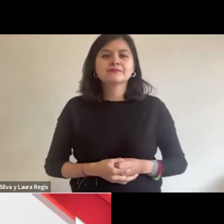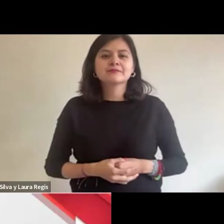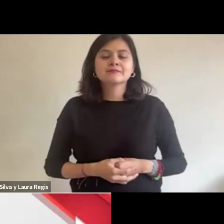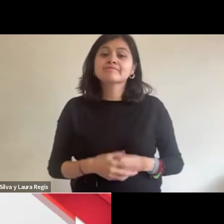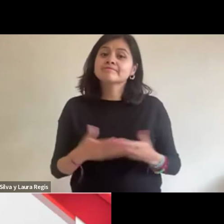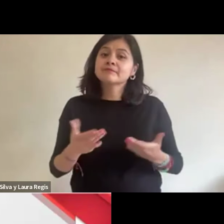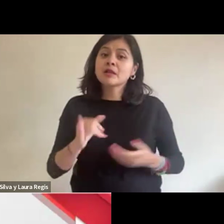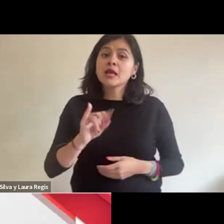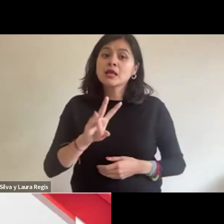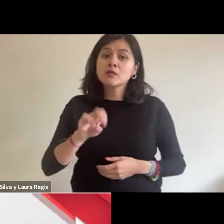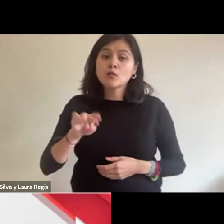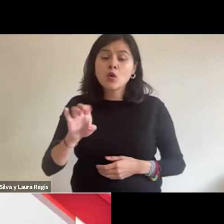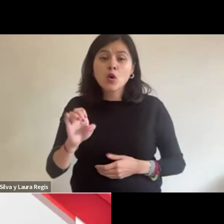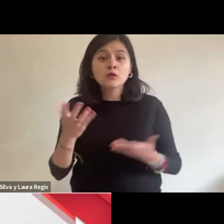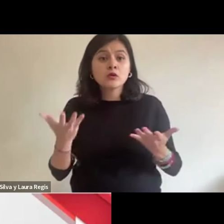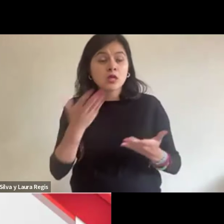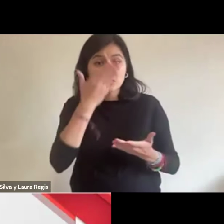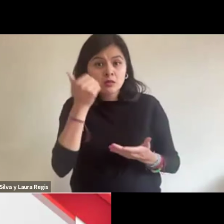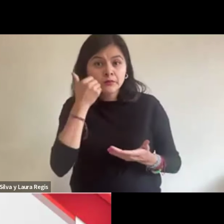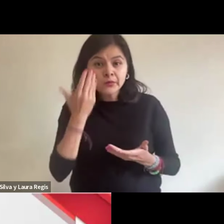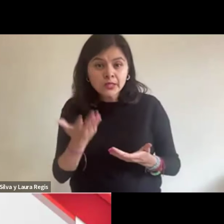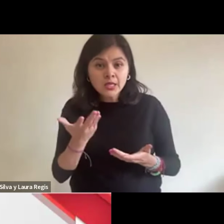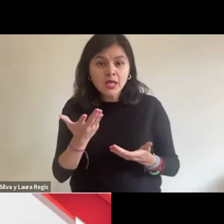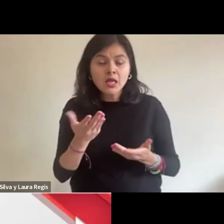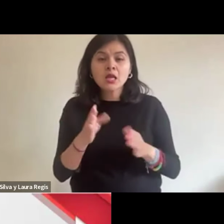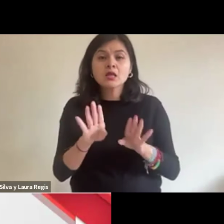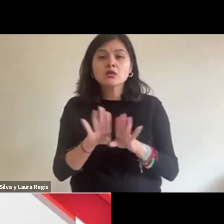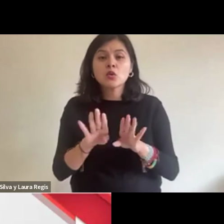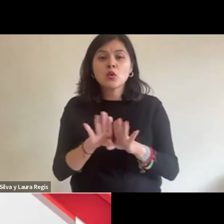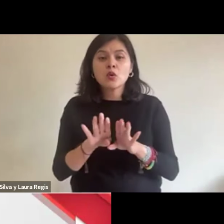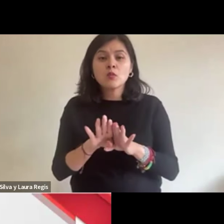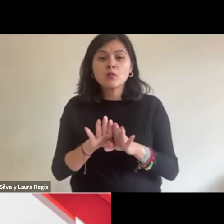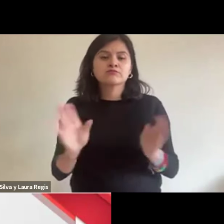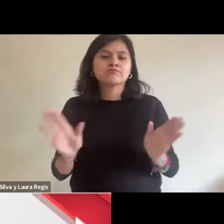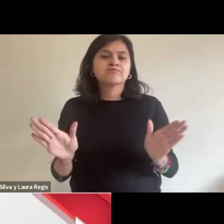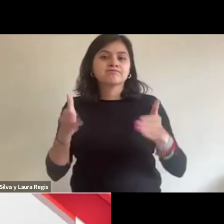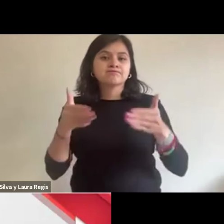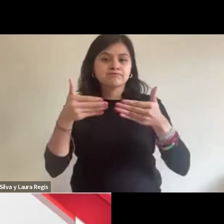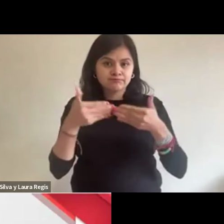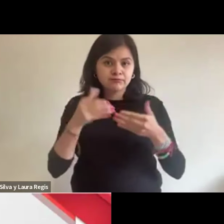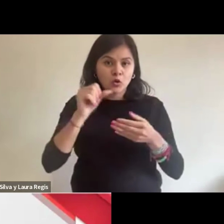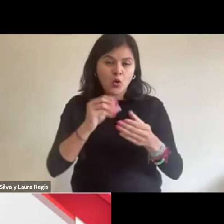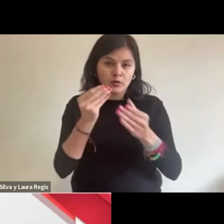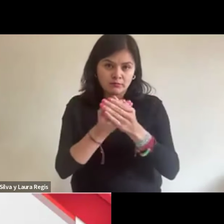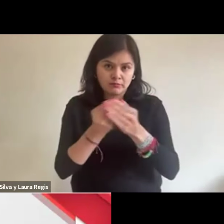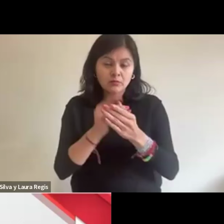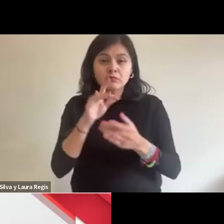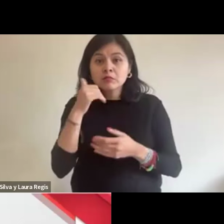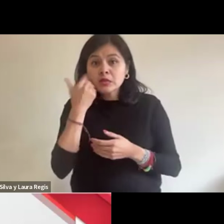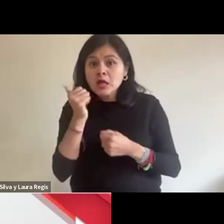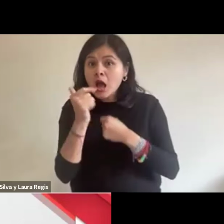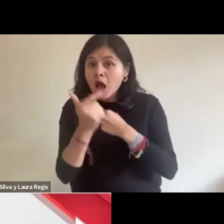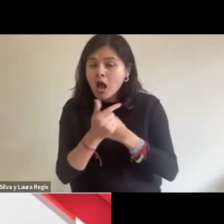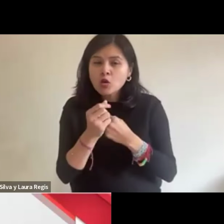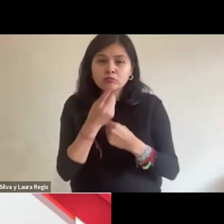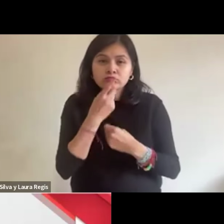Y bueno, pues no sé si gustas, podemos dar cierre a la sesión o no sé si tengas algún otro